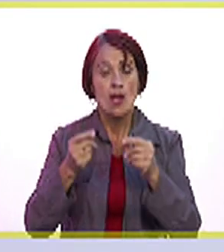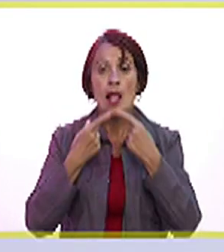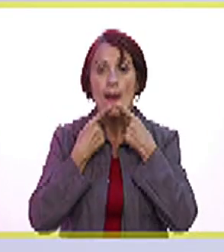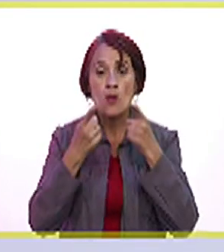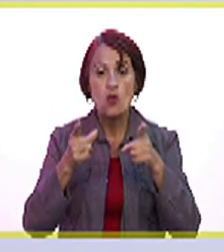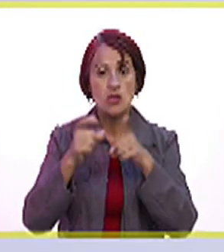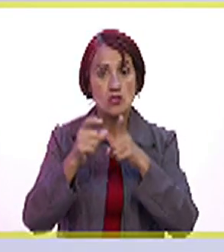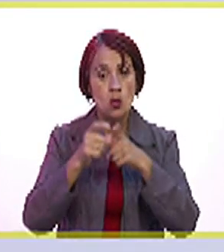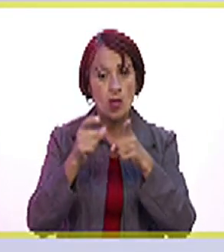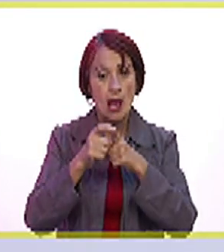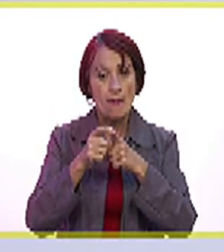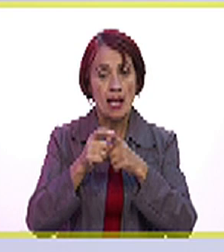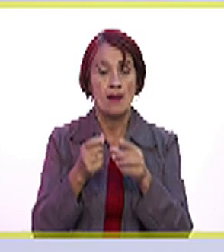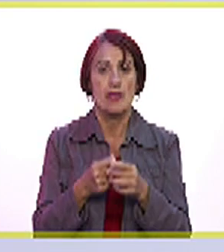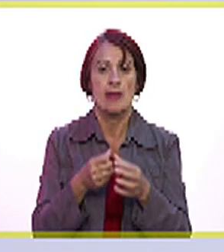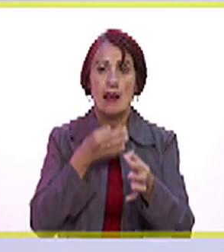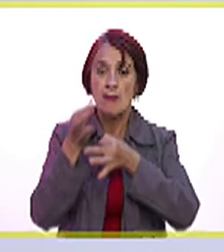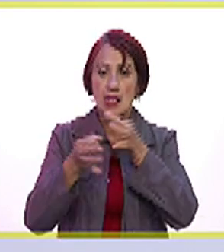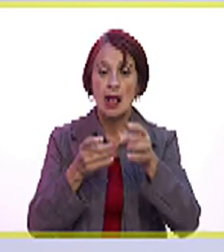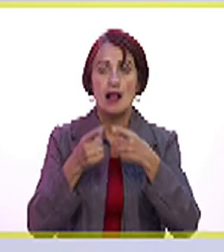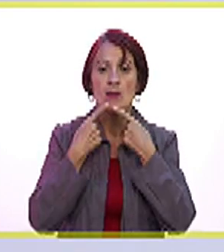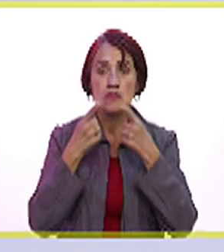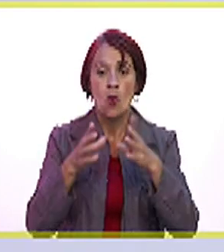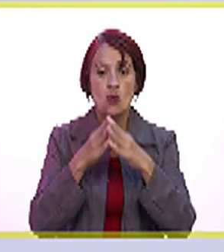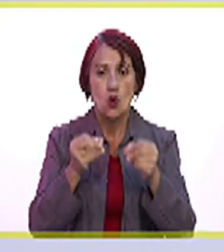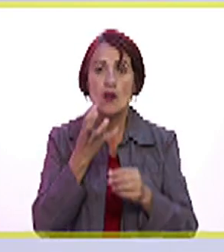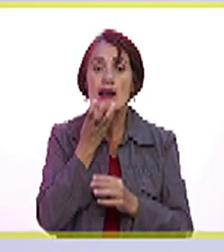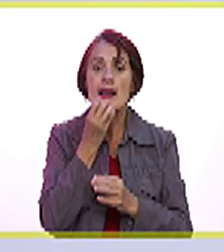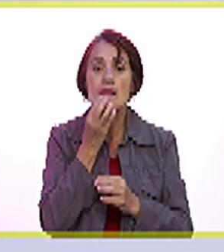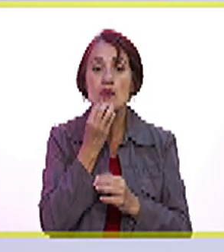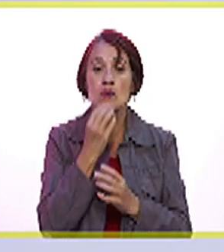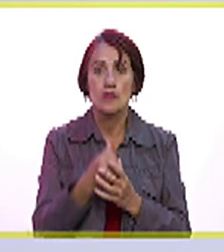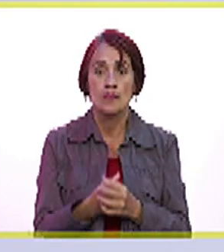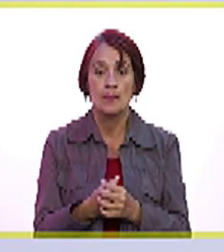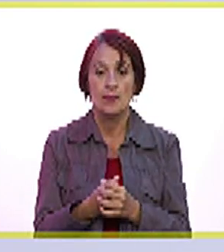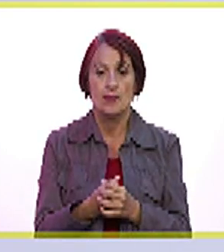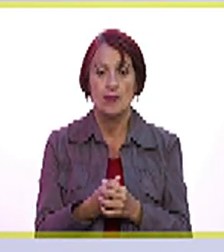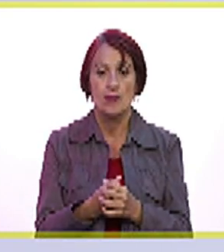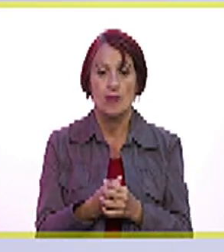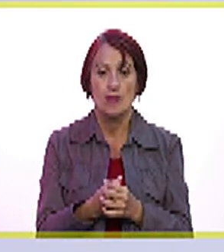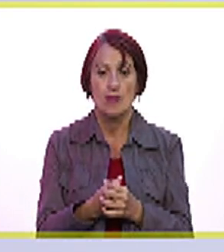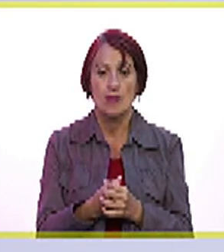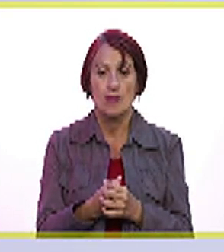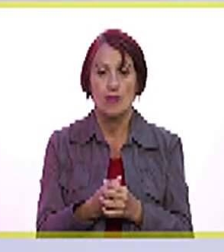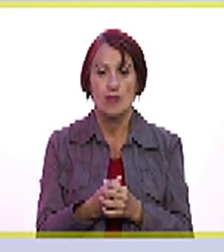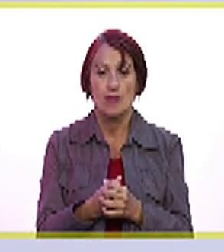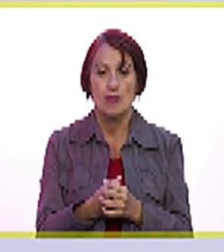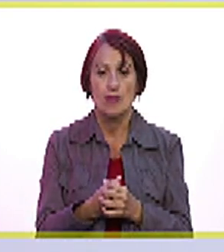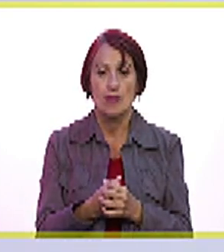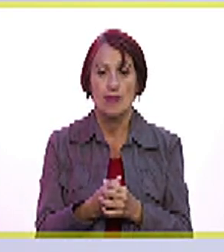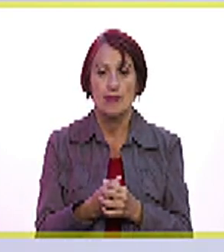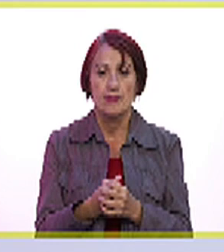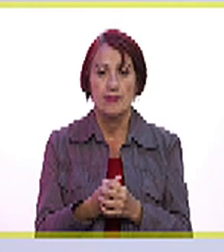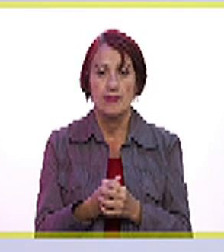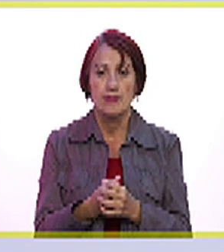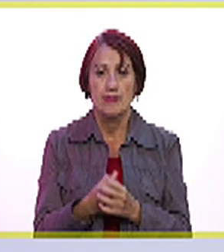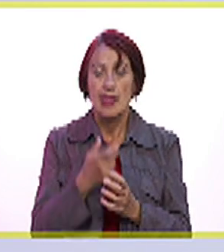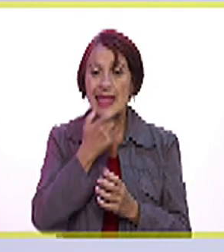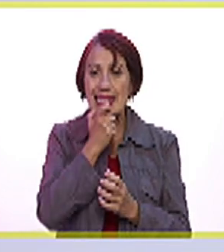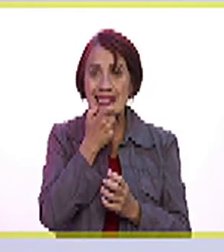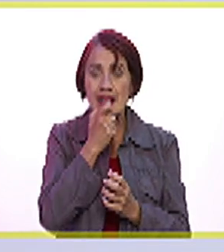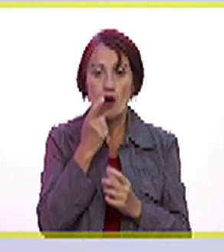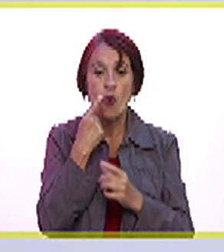pronunciación. Ets, ¿ok? Es et. Por lo menos cuando voy a decir cómelo, ¿verdad? Es eat it, ¿ok? No es eat